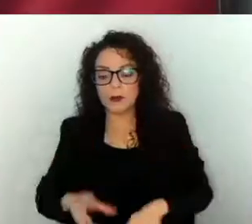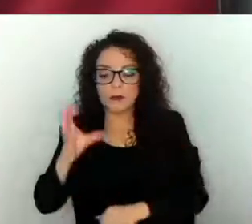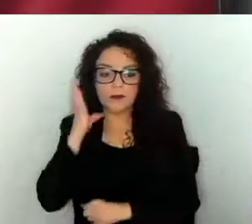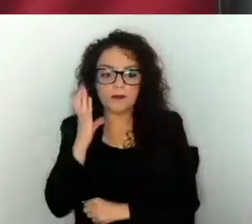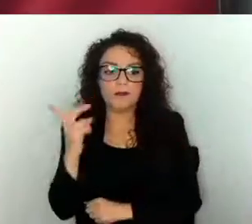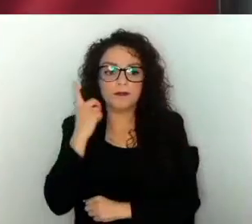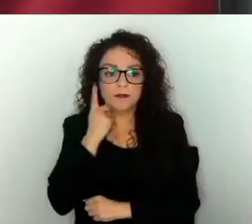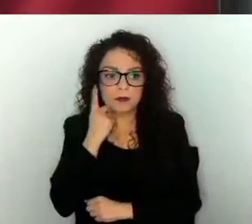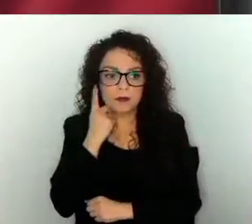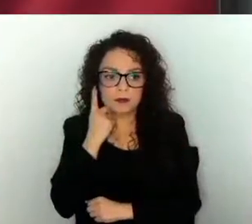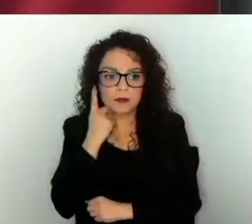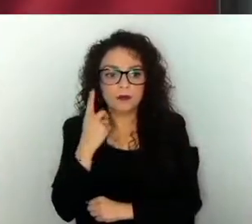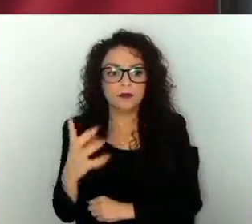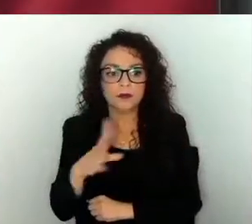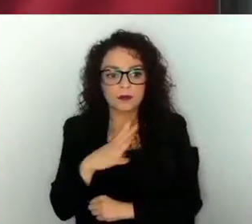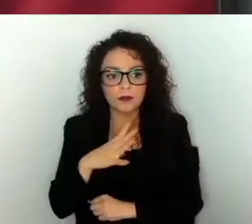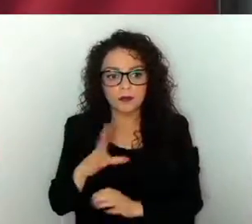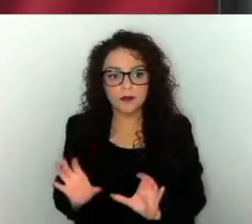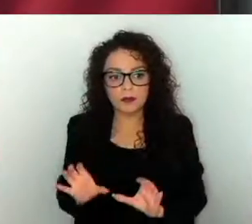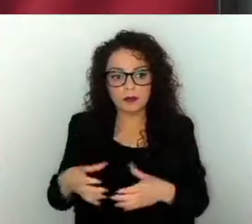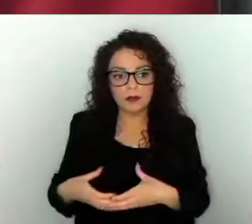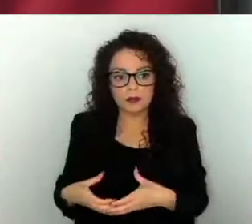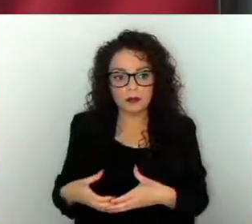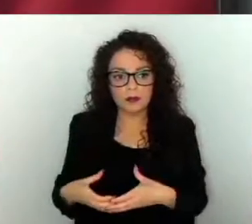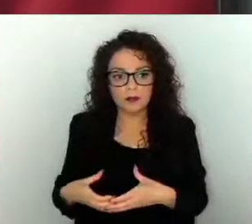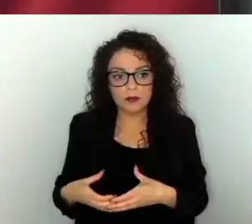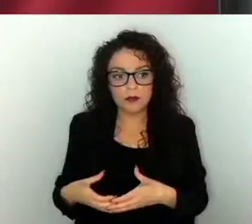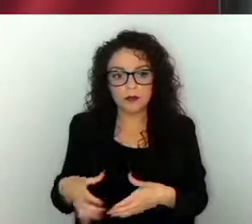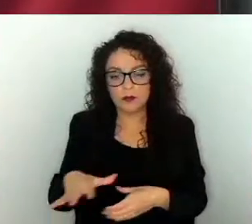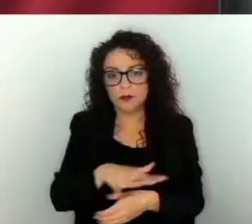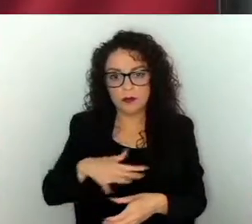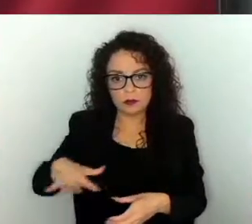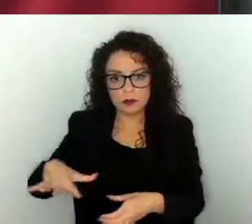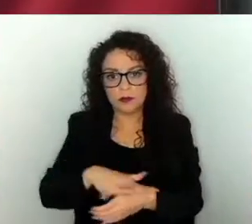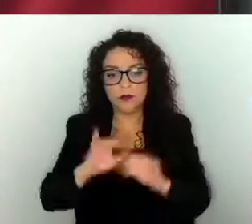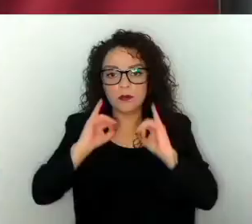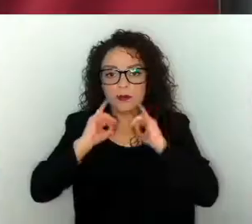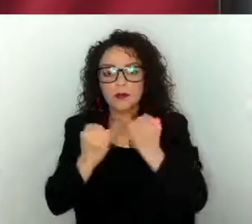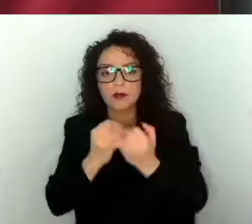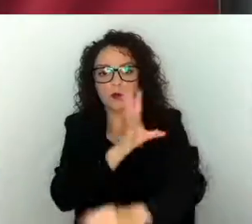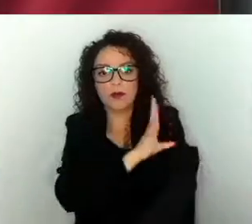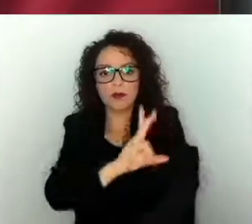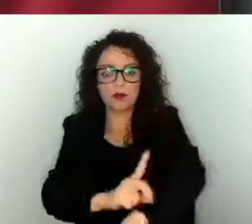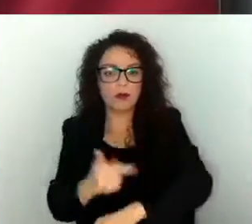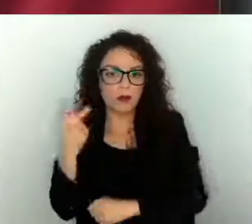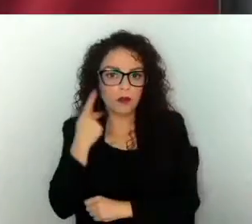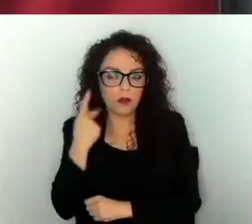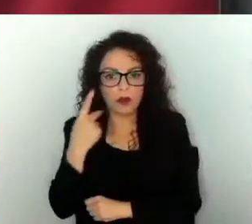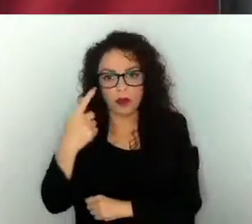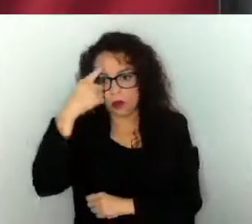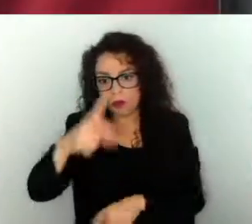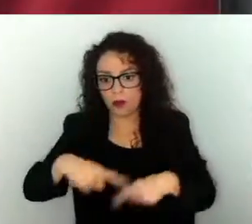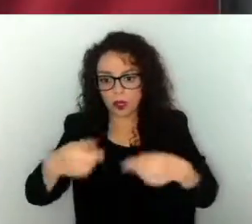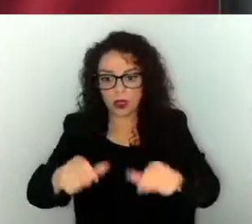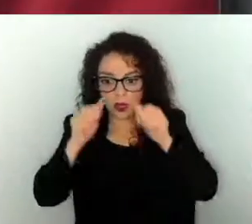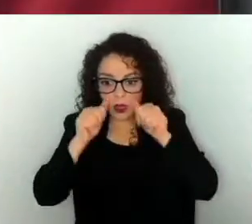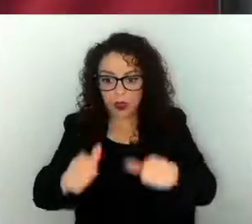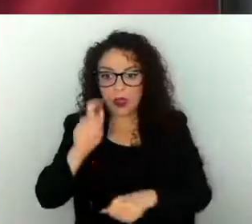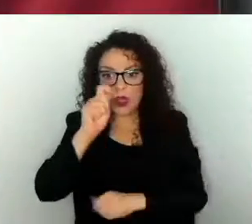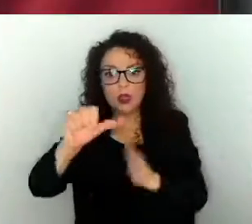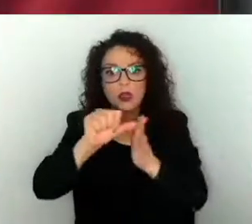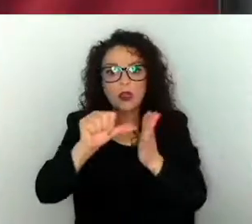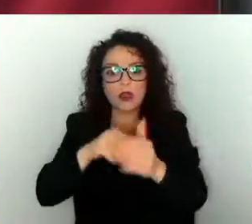se constituye como órgano colegiado la Junta de Coordinación Política. En atención a lo establecido en el artículo 50 de